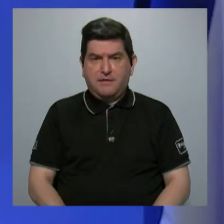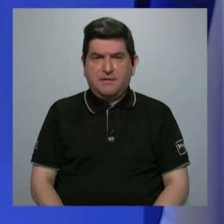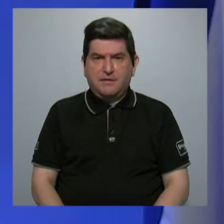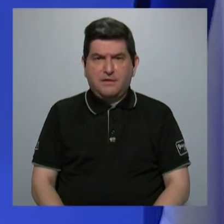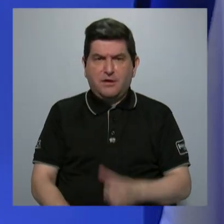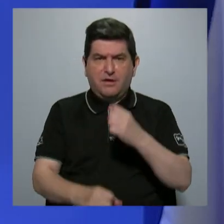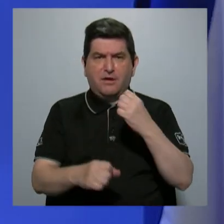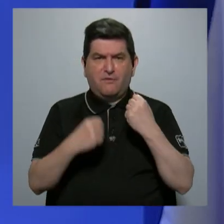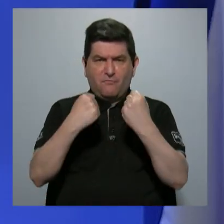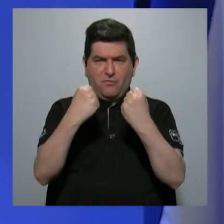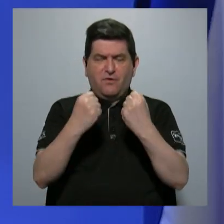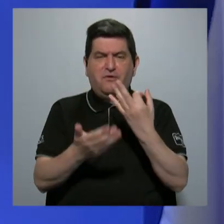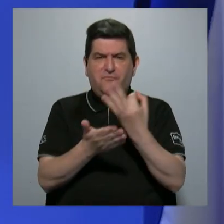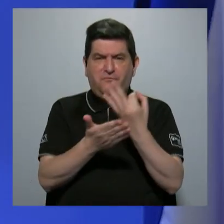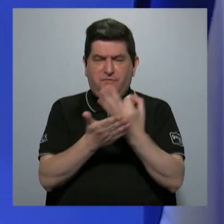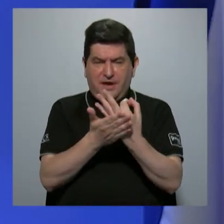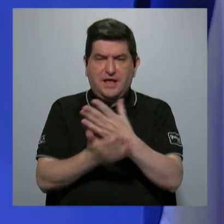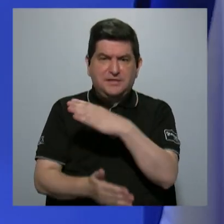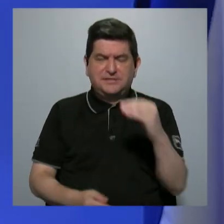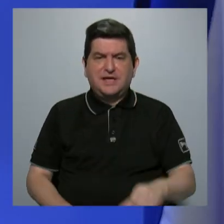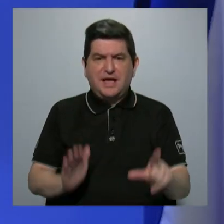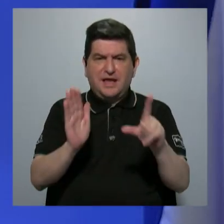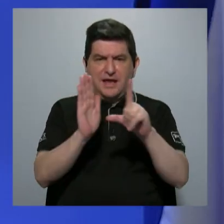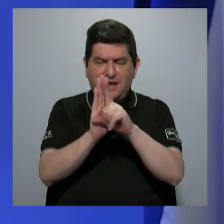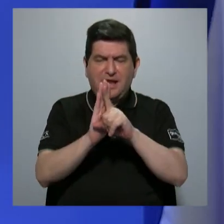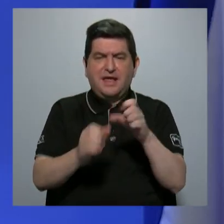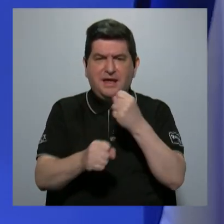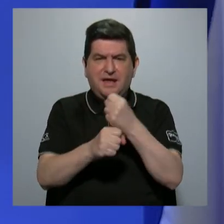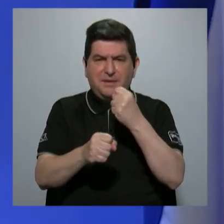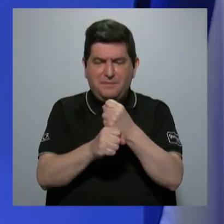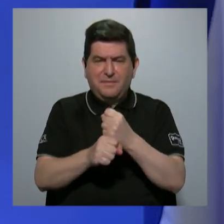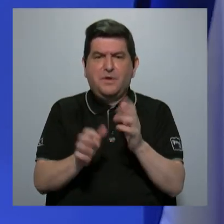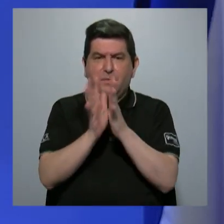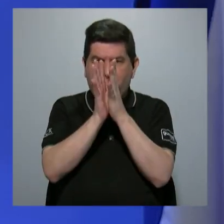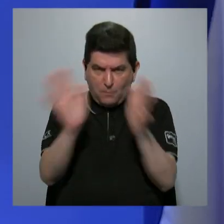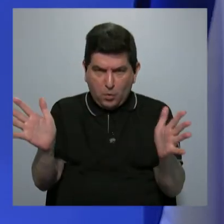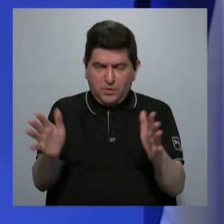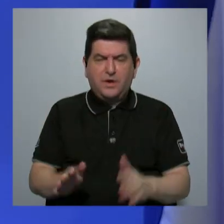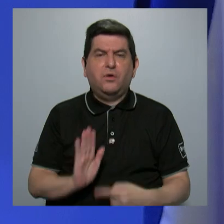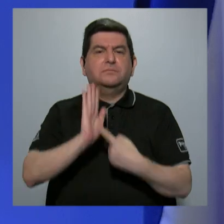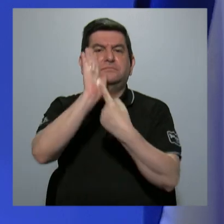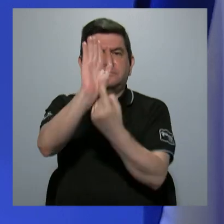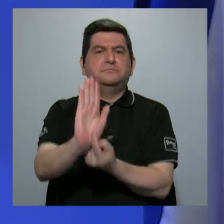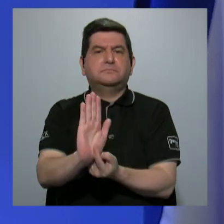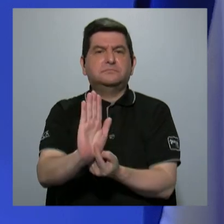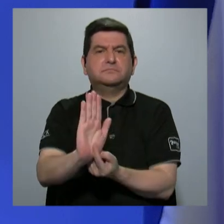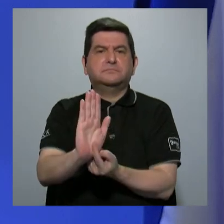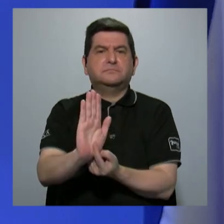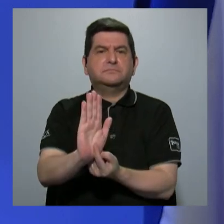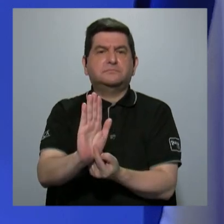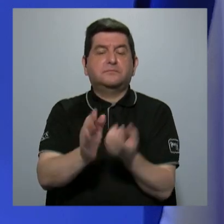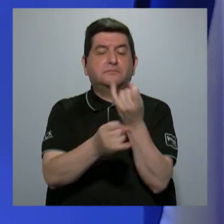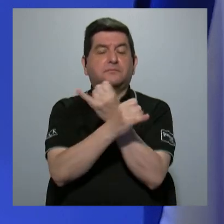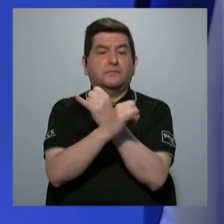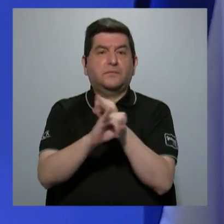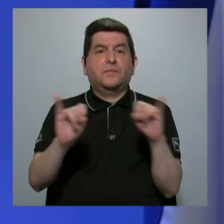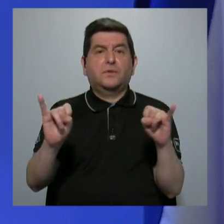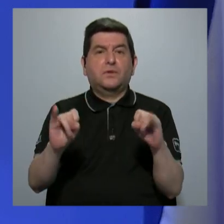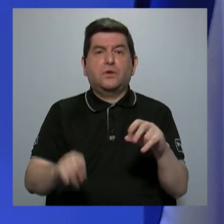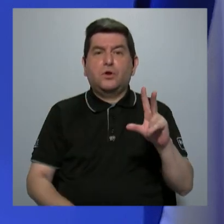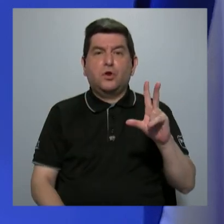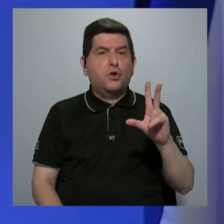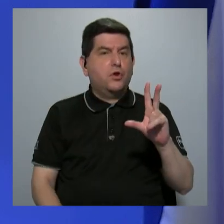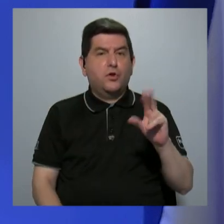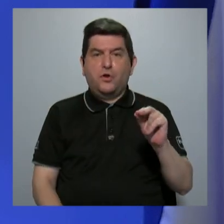de fortalecimiento de las finanzas como la ley marco de empleo público, nos indican que la autonomía no